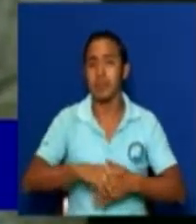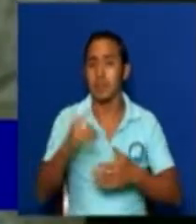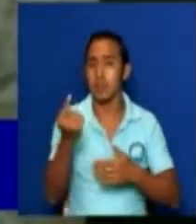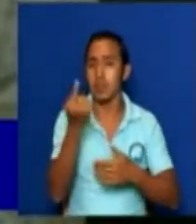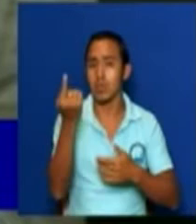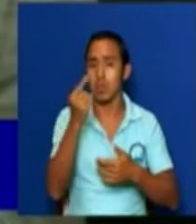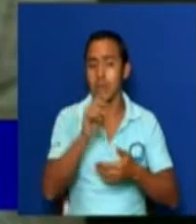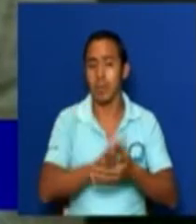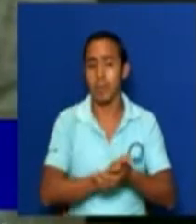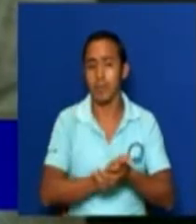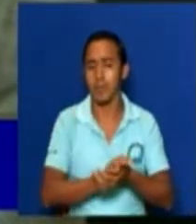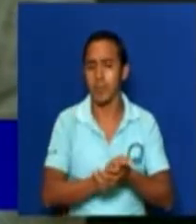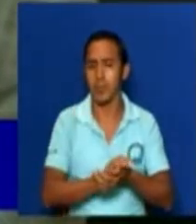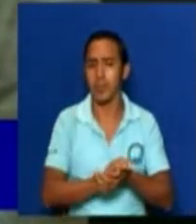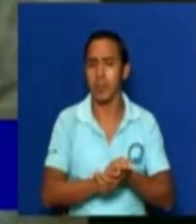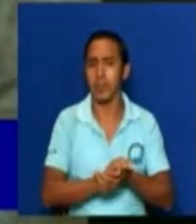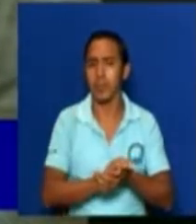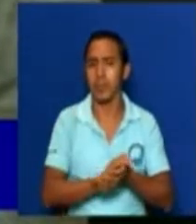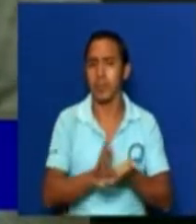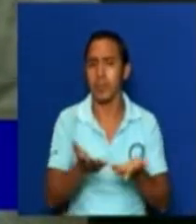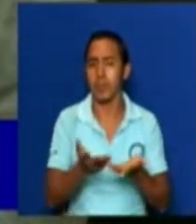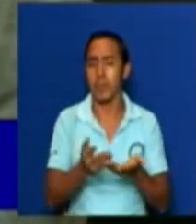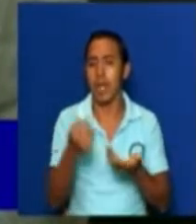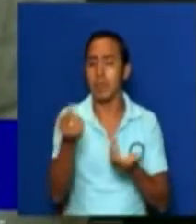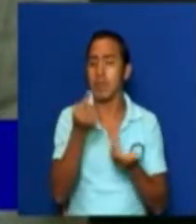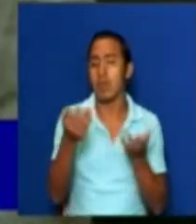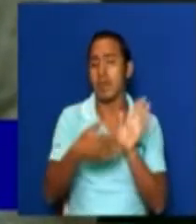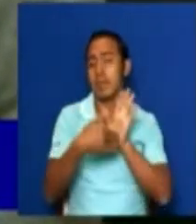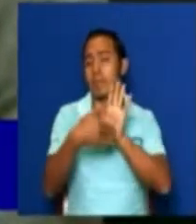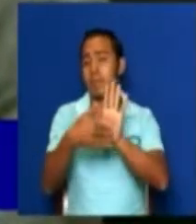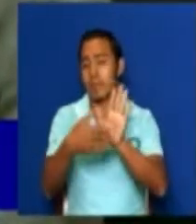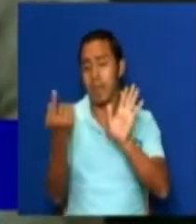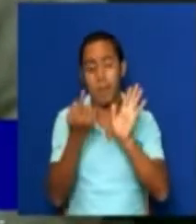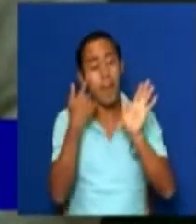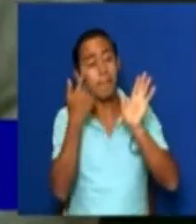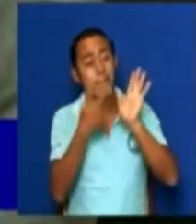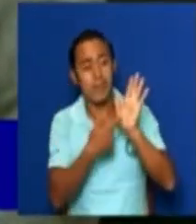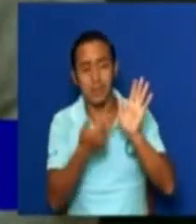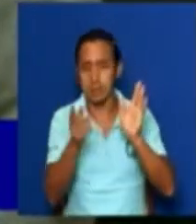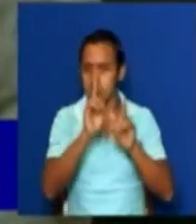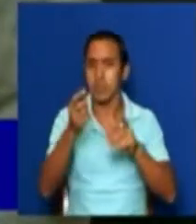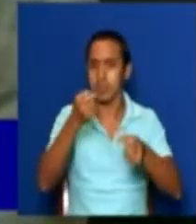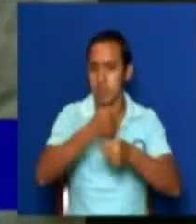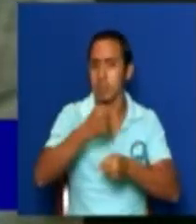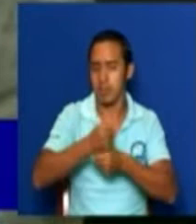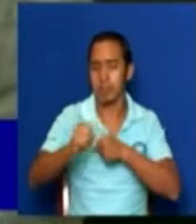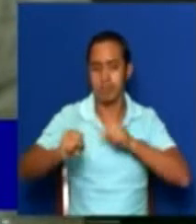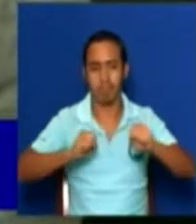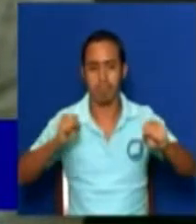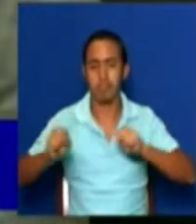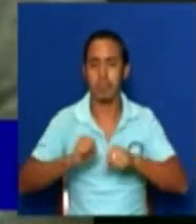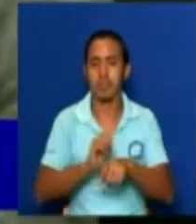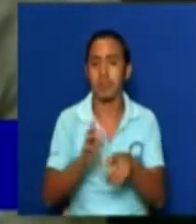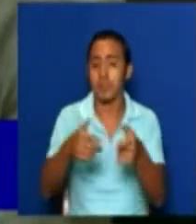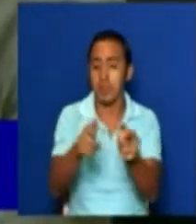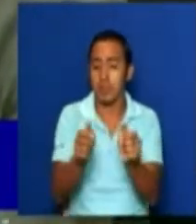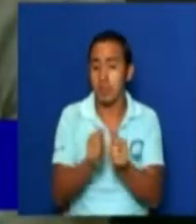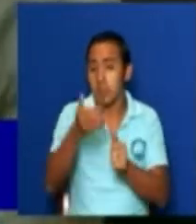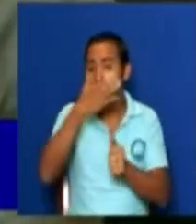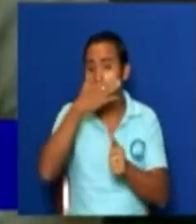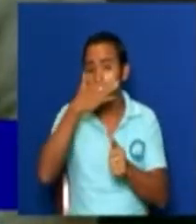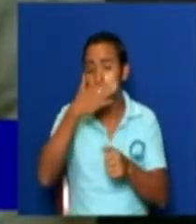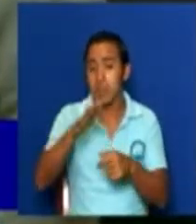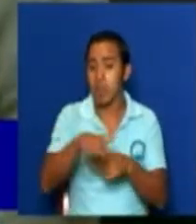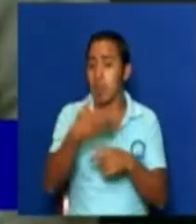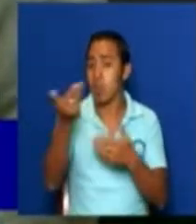una posición, digamos, ornamental, ¿verdad?, sino una posición activa. Y en la bancada del Frente Sandinista tienen